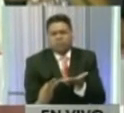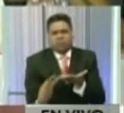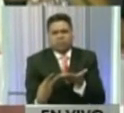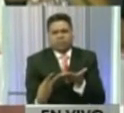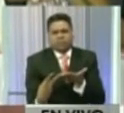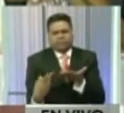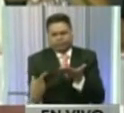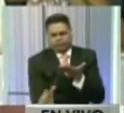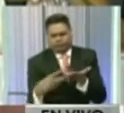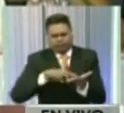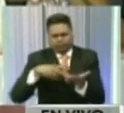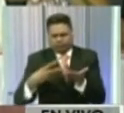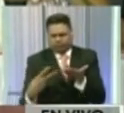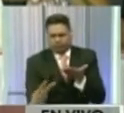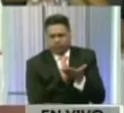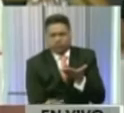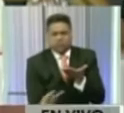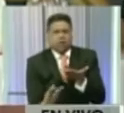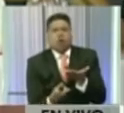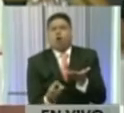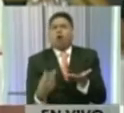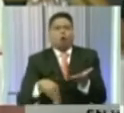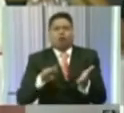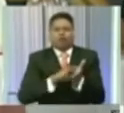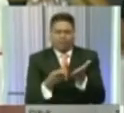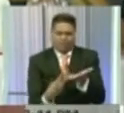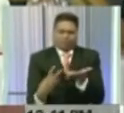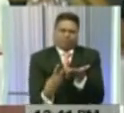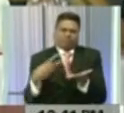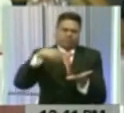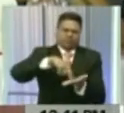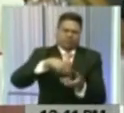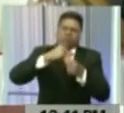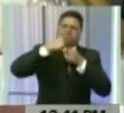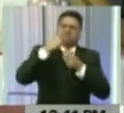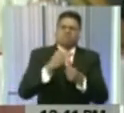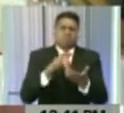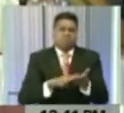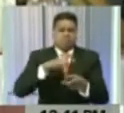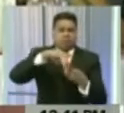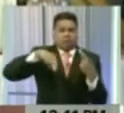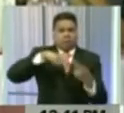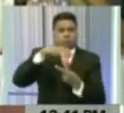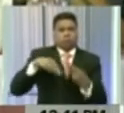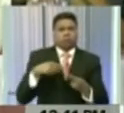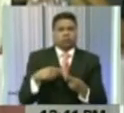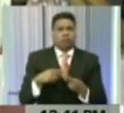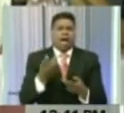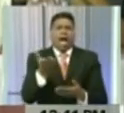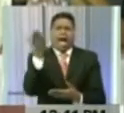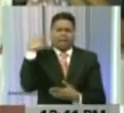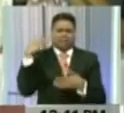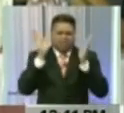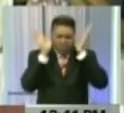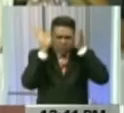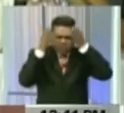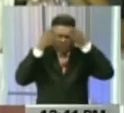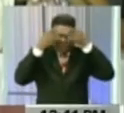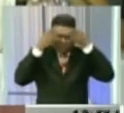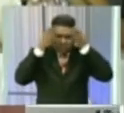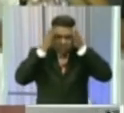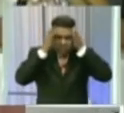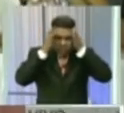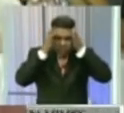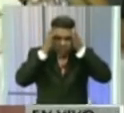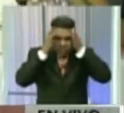Lo que pasa es que Chávez cambió la geopolítica para nosotros. Antes la geopolítica para nosotros era así con tapaojo.